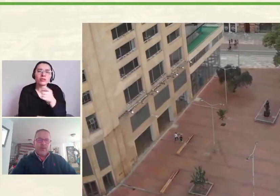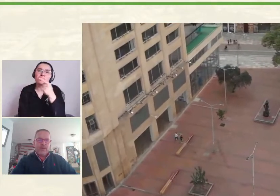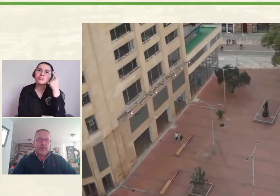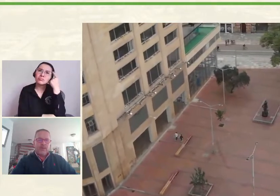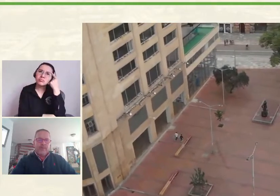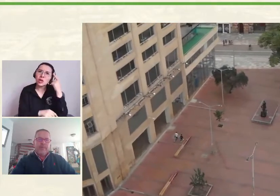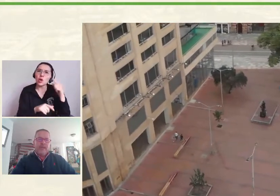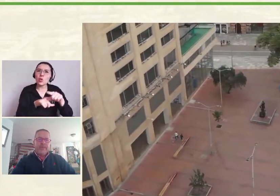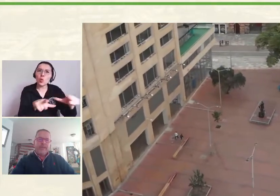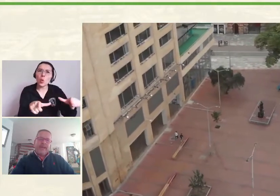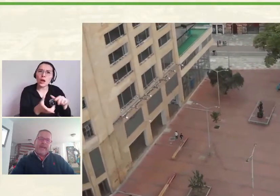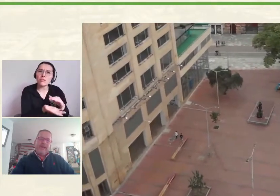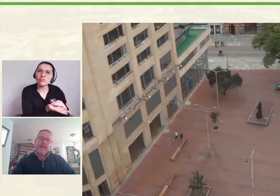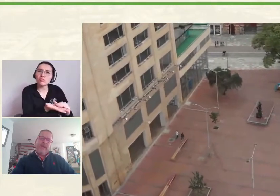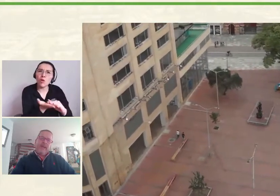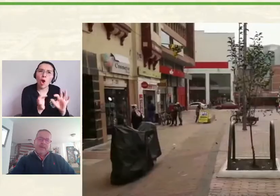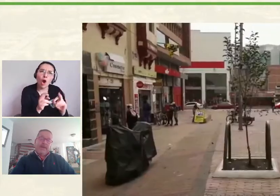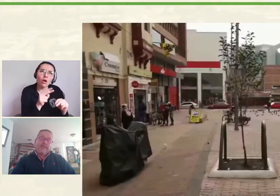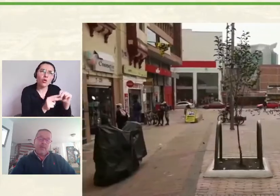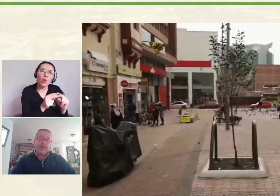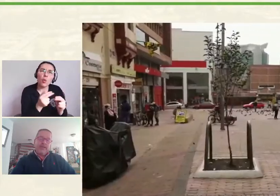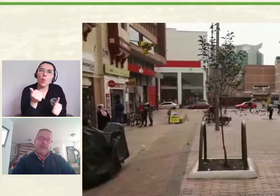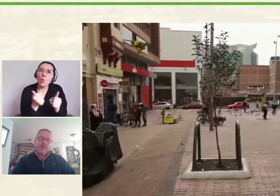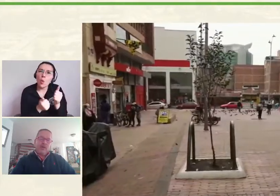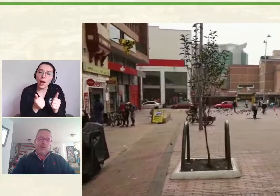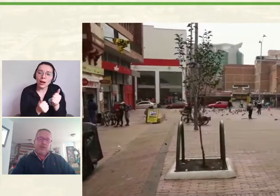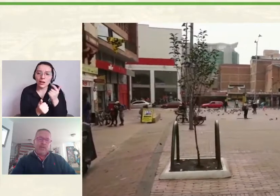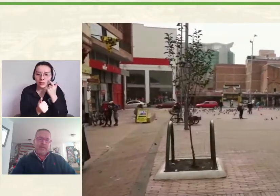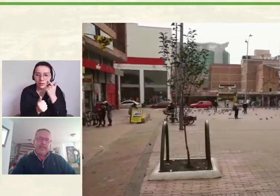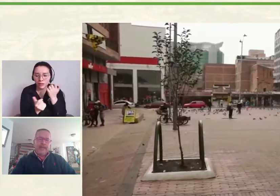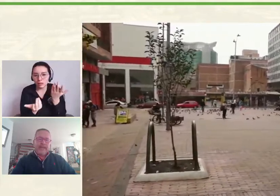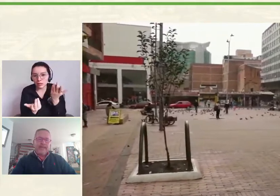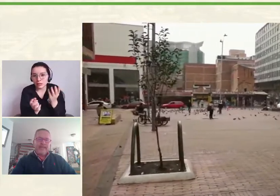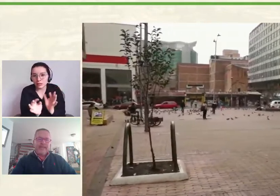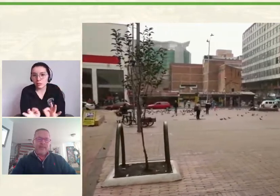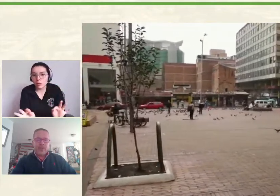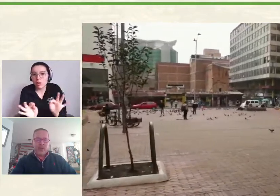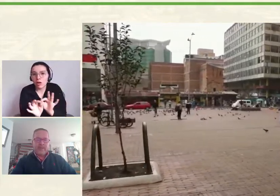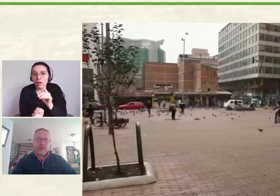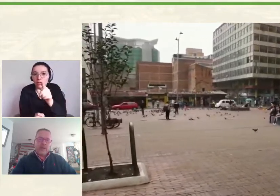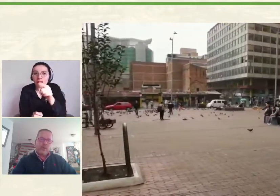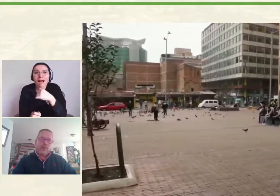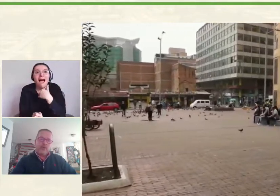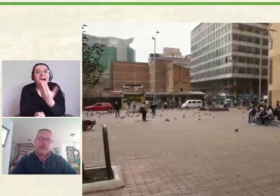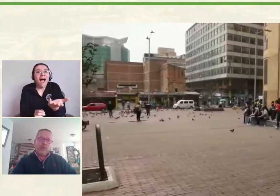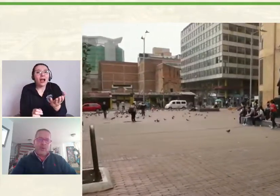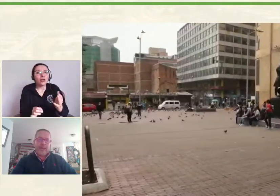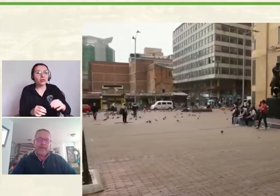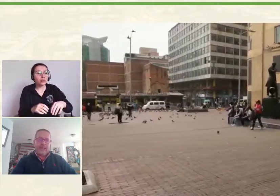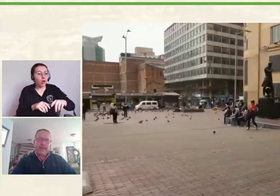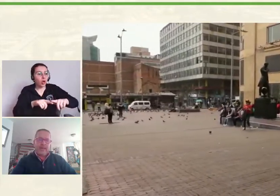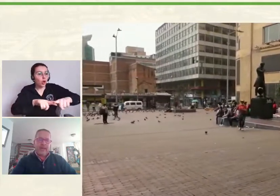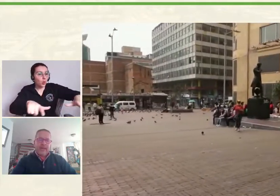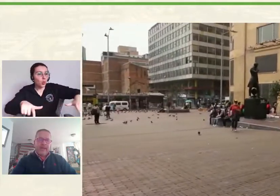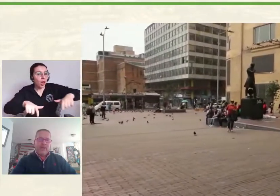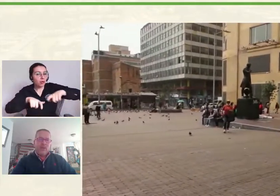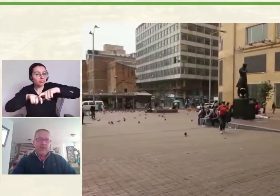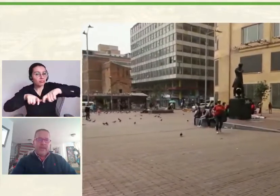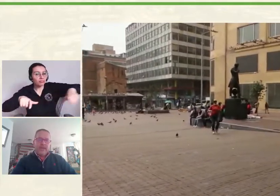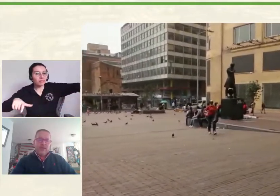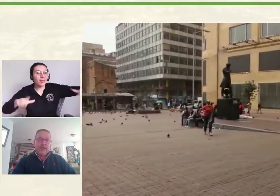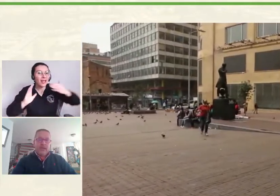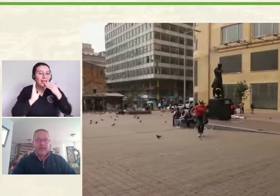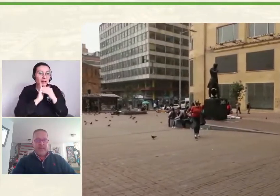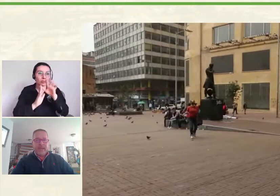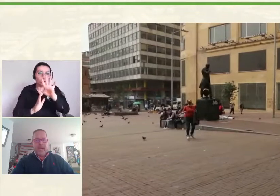tipo de proyecto, también es muy interesante cuando tú tienes grandes extensiones y con otro uso como la ETB, en